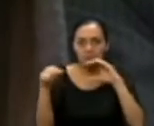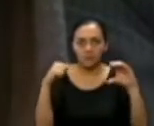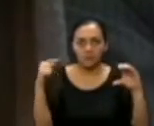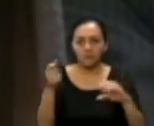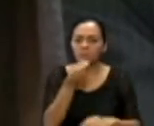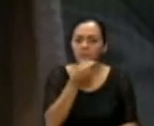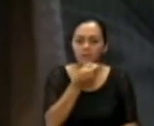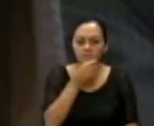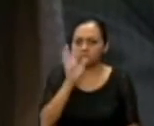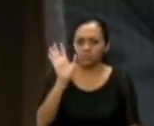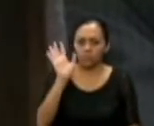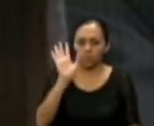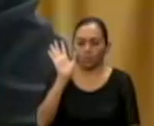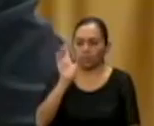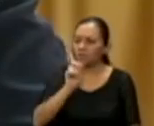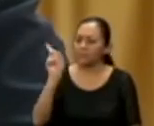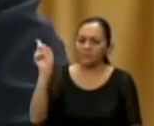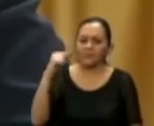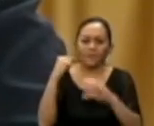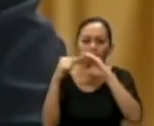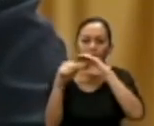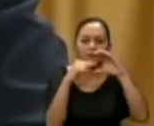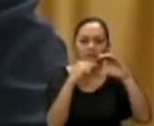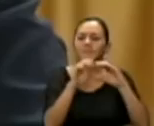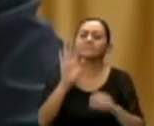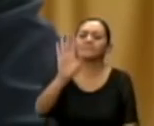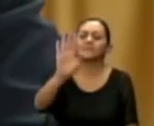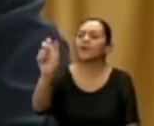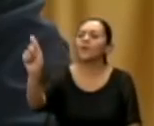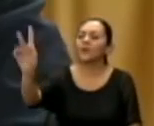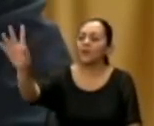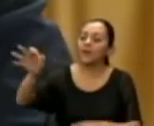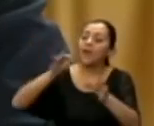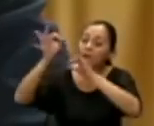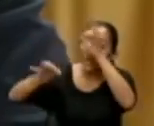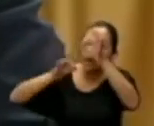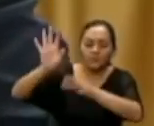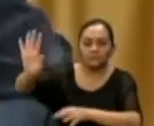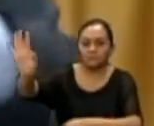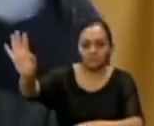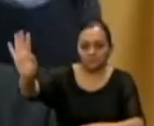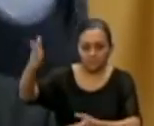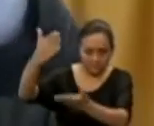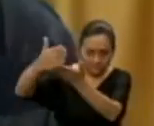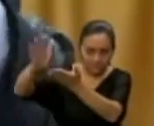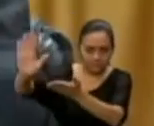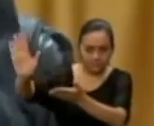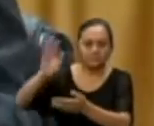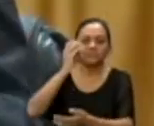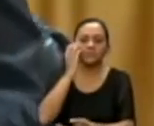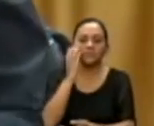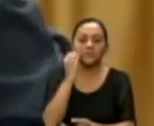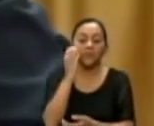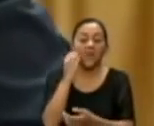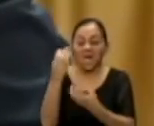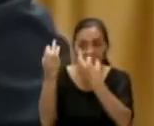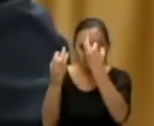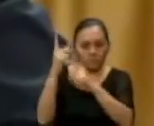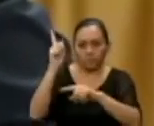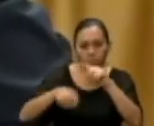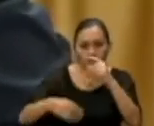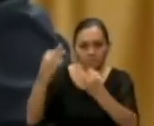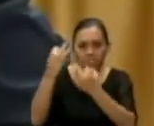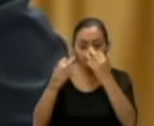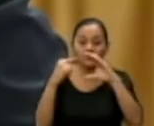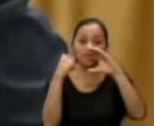periodista ni ningún medio de comunidad la gracia le ahorró porque le ahorró tiempo y el problema que tiene de publicar lo inexplicable los